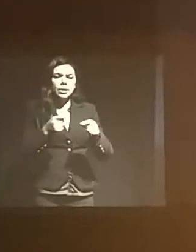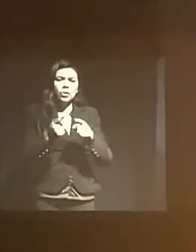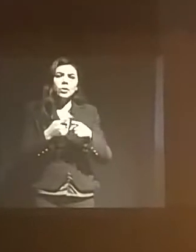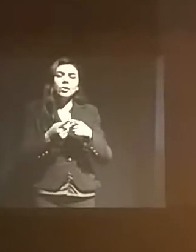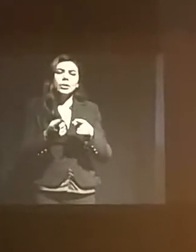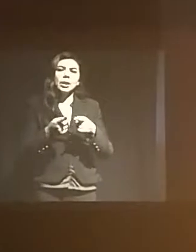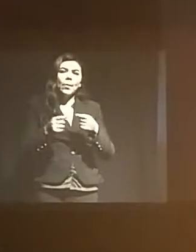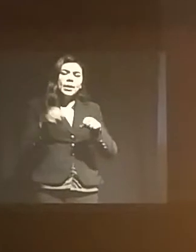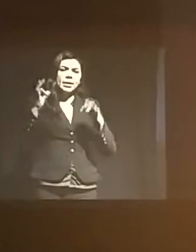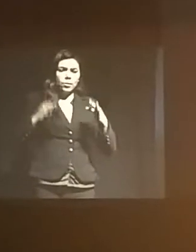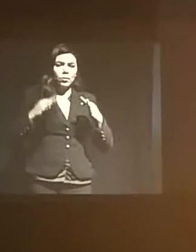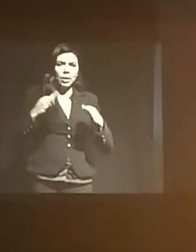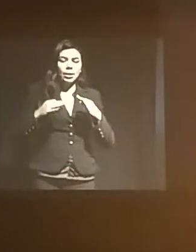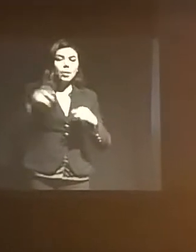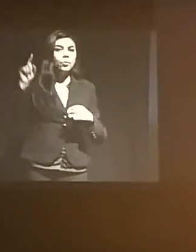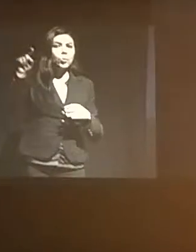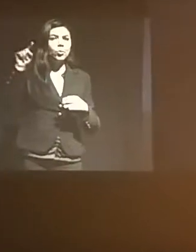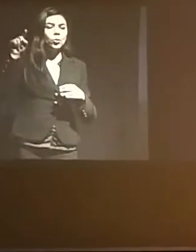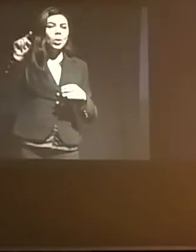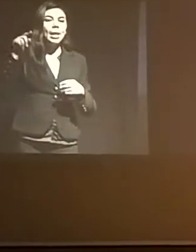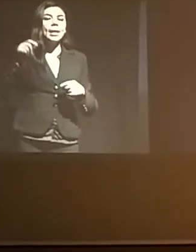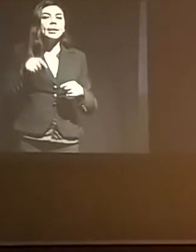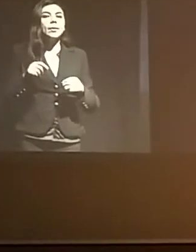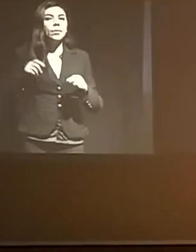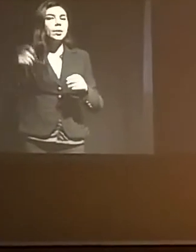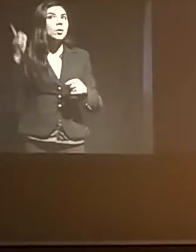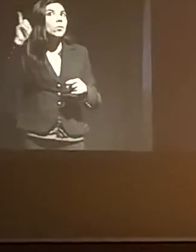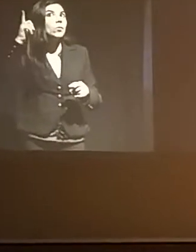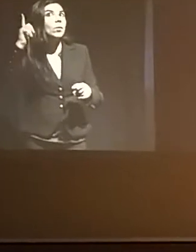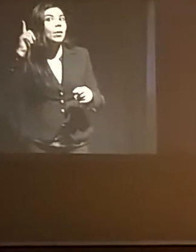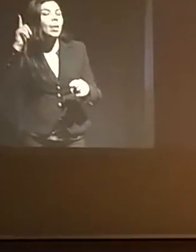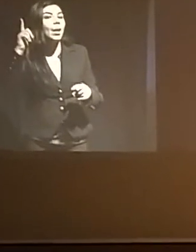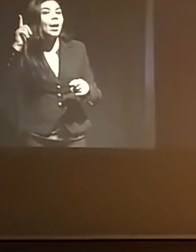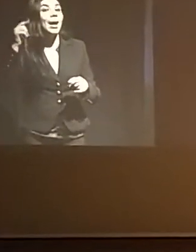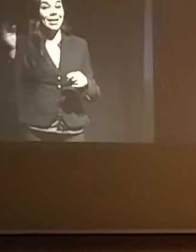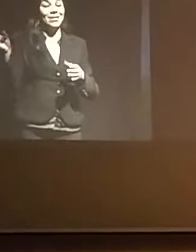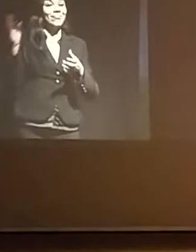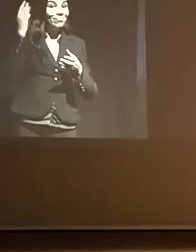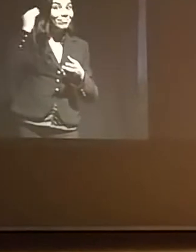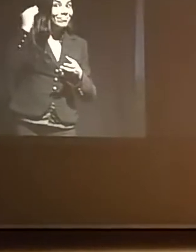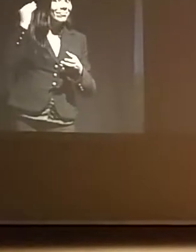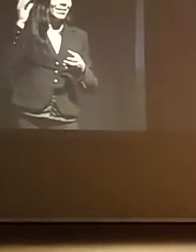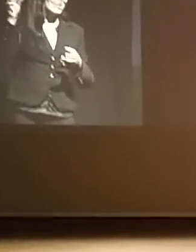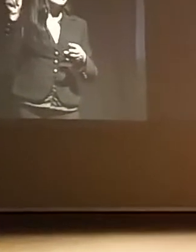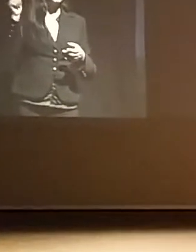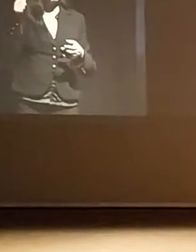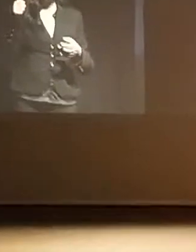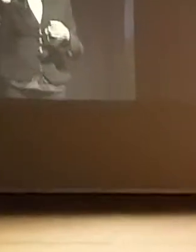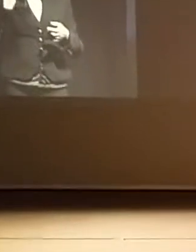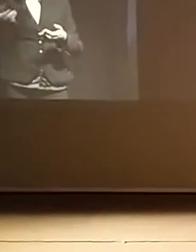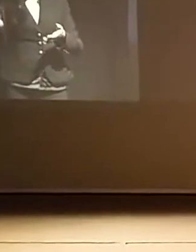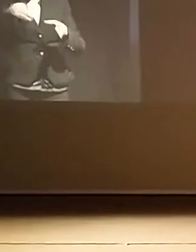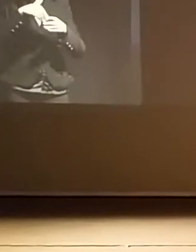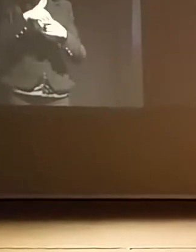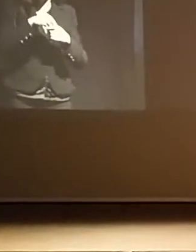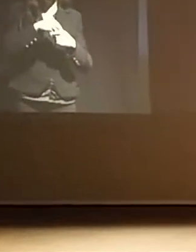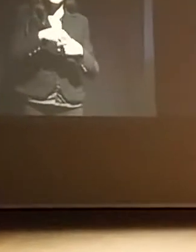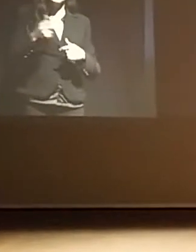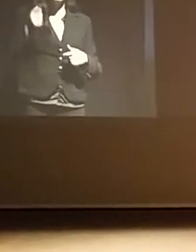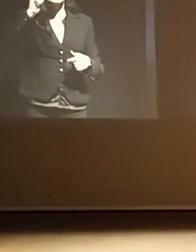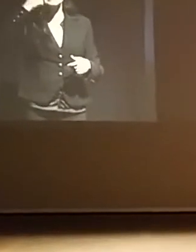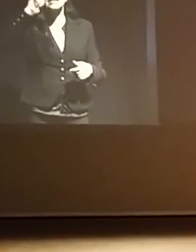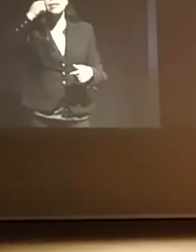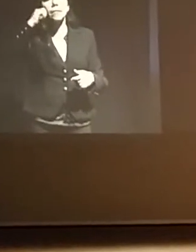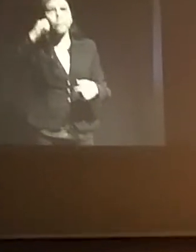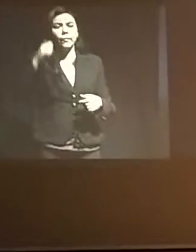timbre sonoro, son una tecnología así incorporada, pero que tiene que estar incorporada. Porque, ¿qué significa para el